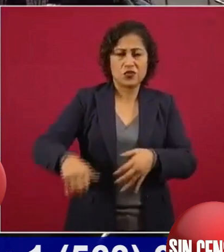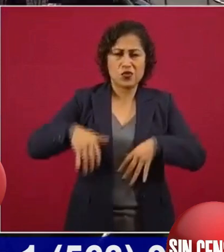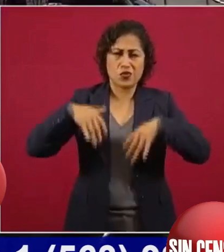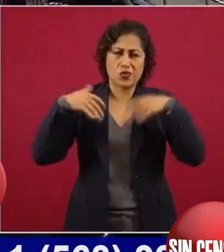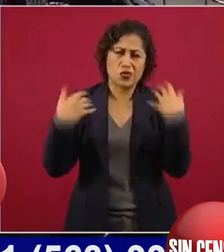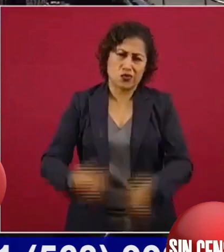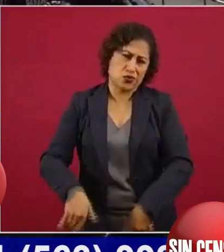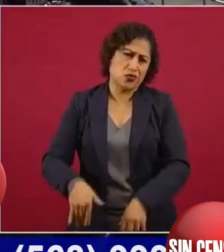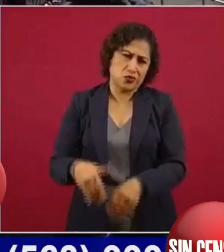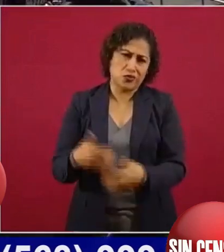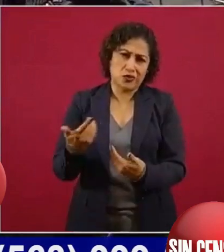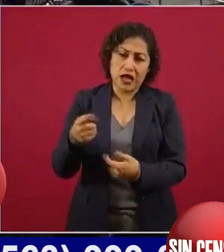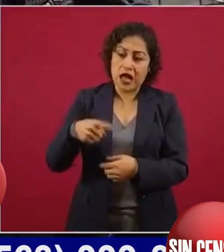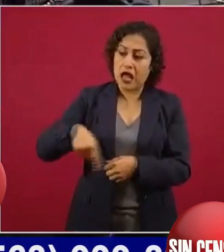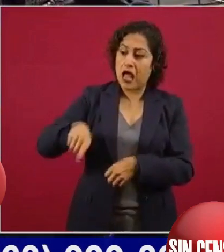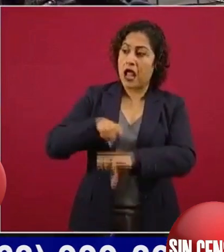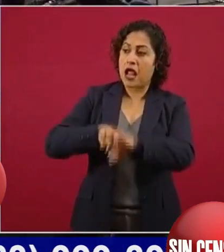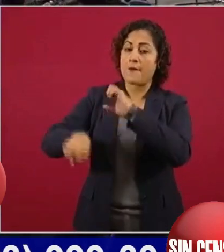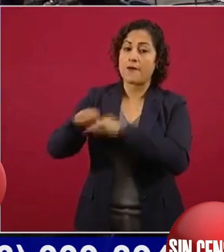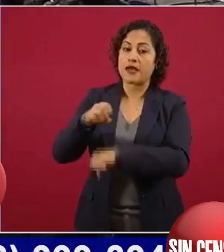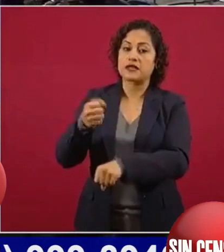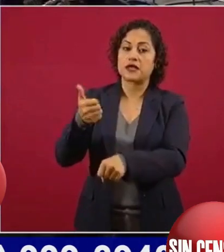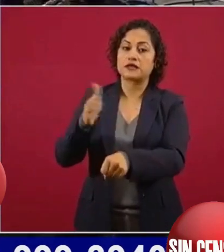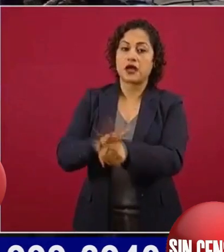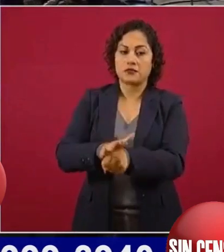las administradoras.